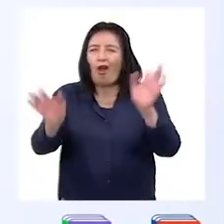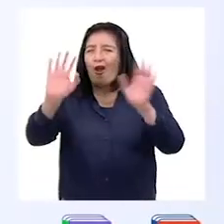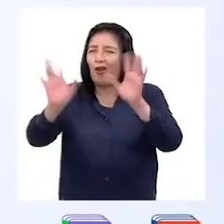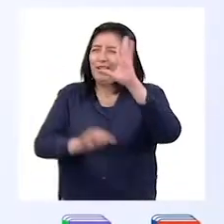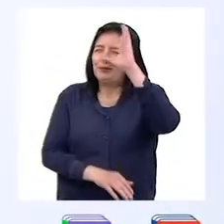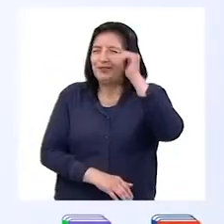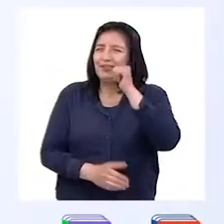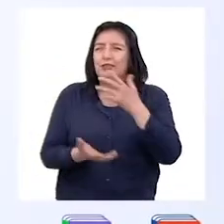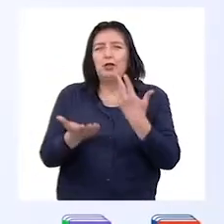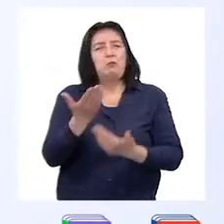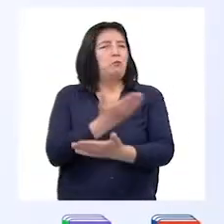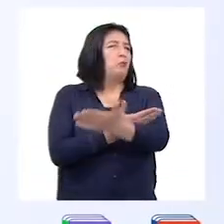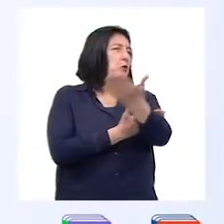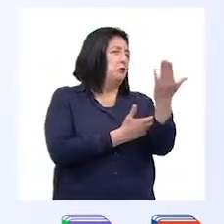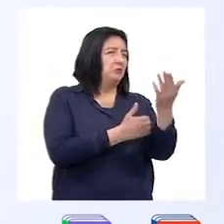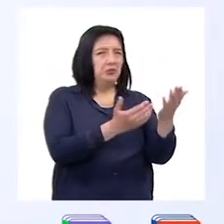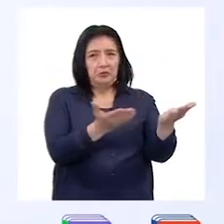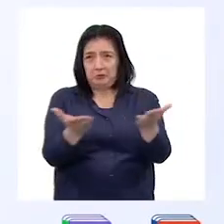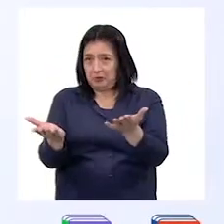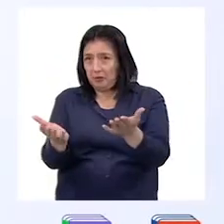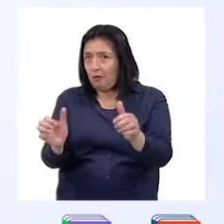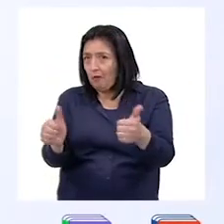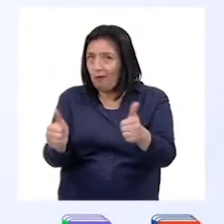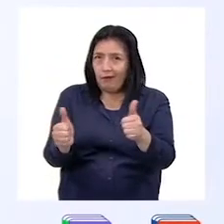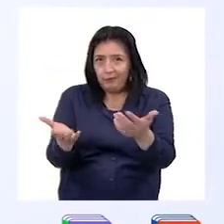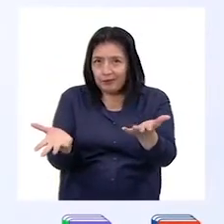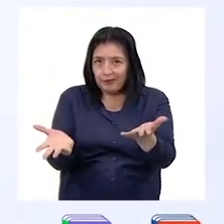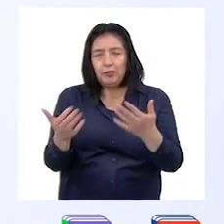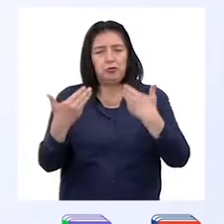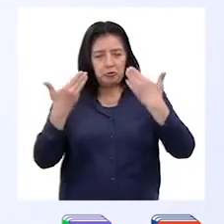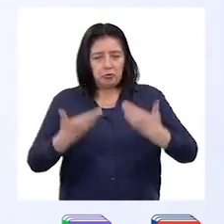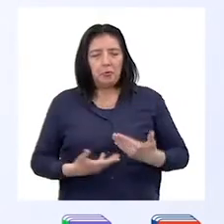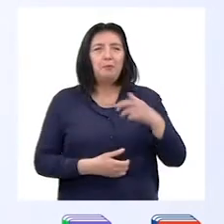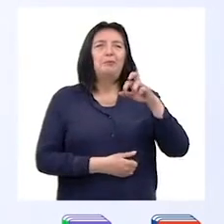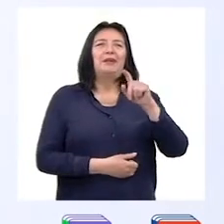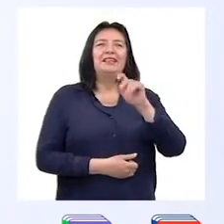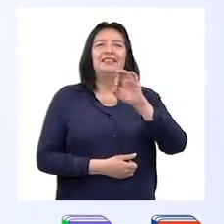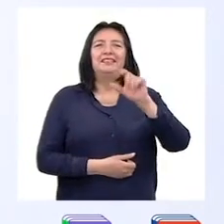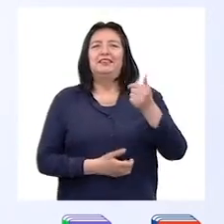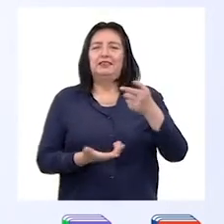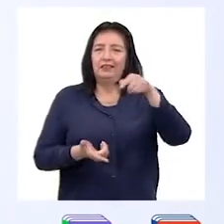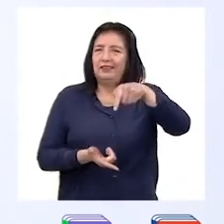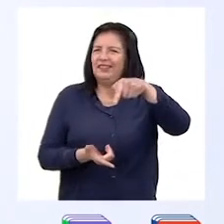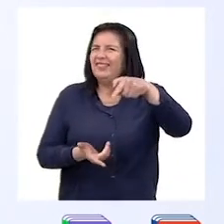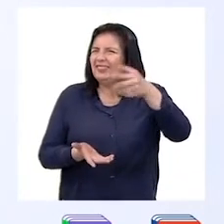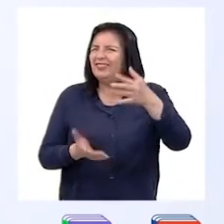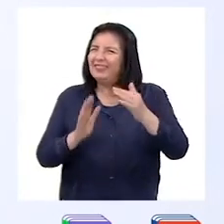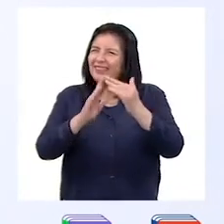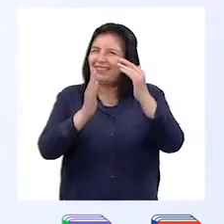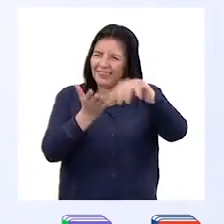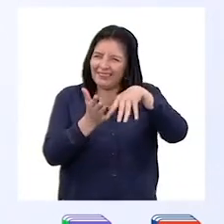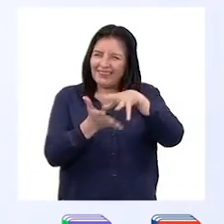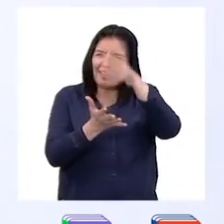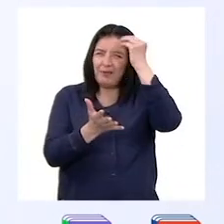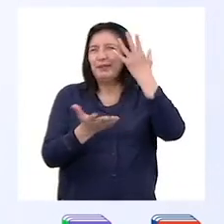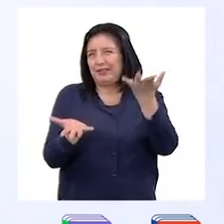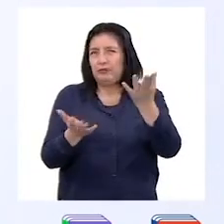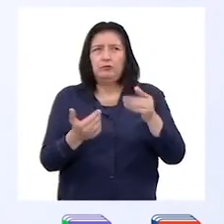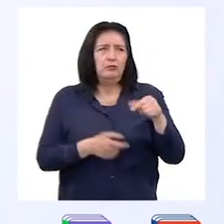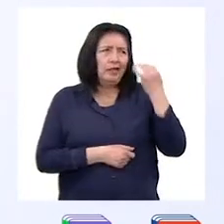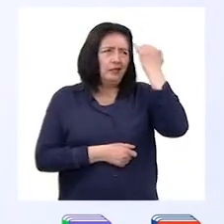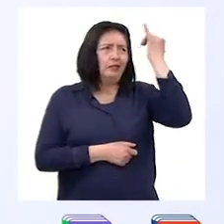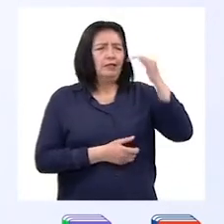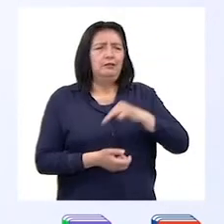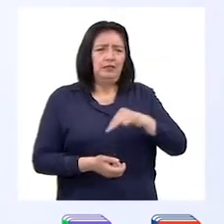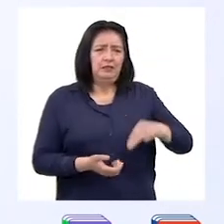chicas y chicos, muy buenos días con todos. Espero que se encuentren muy bien. Yo soy Patricia Barreto y esto es Aprendo en Casa, una iniciativa del Ministerio de